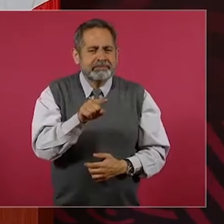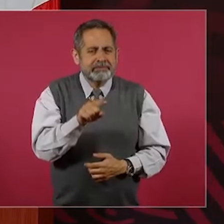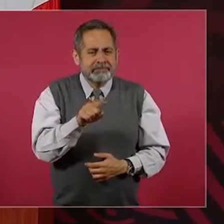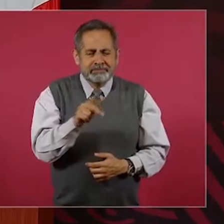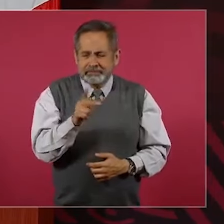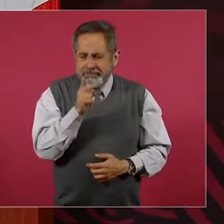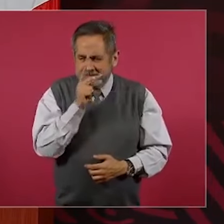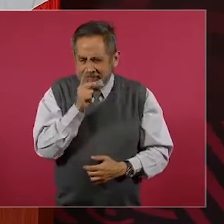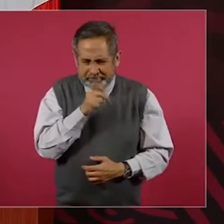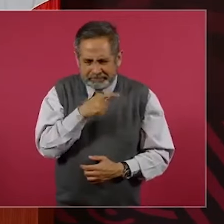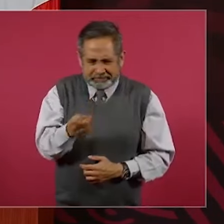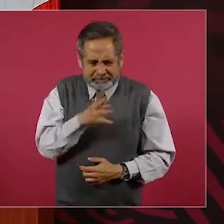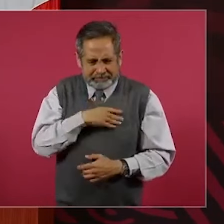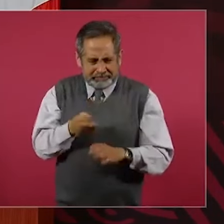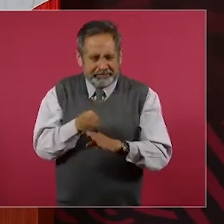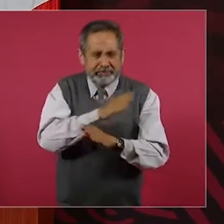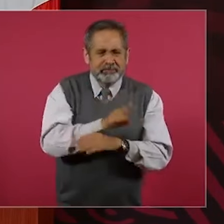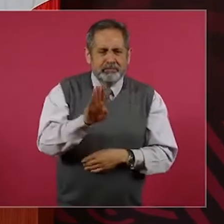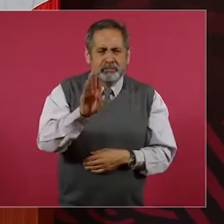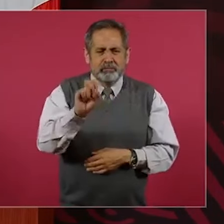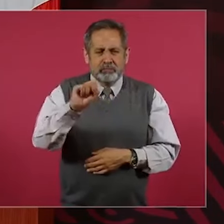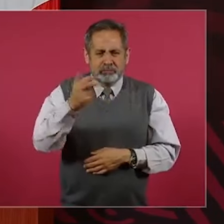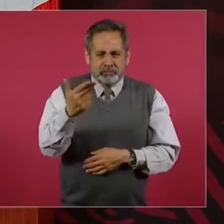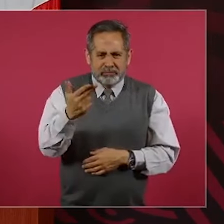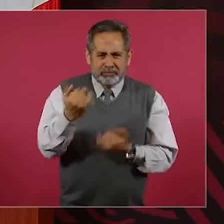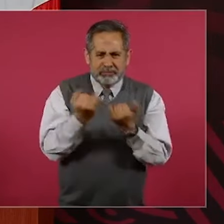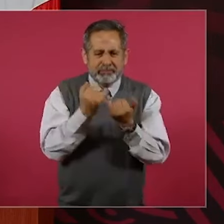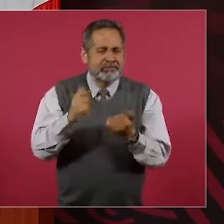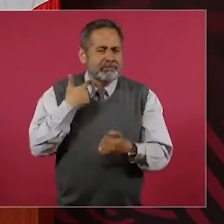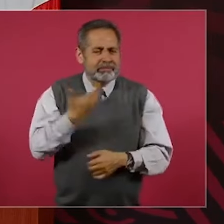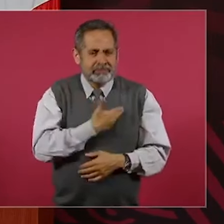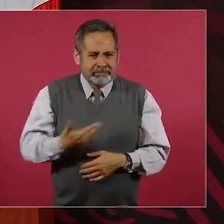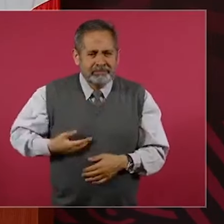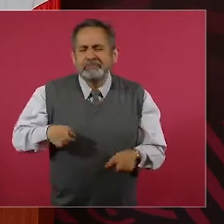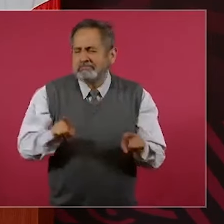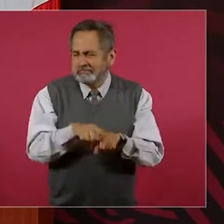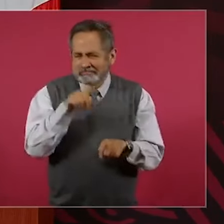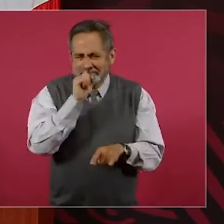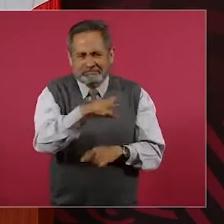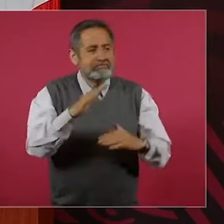hijo del señor Bush, que fueron presidentes, hicieron también.